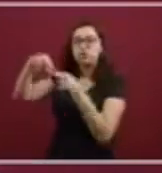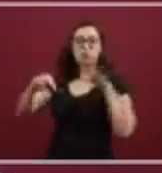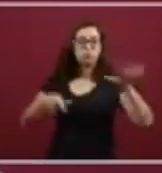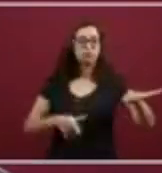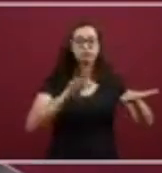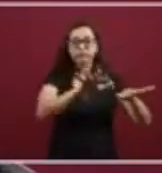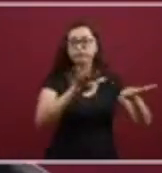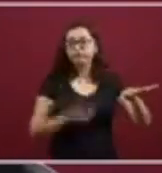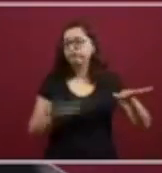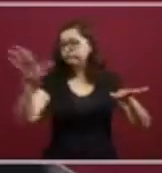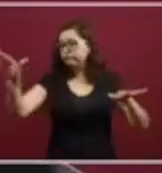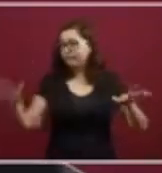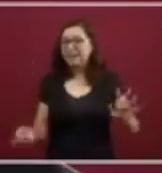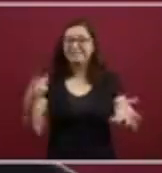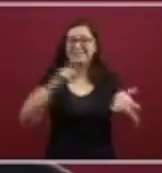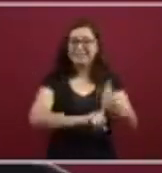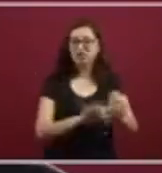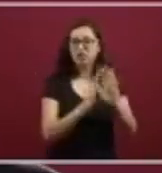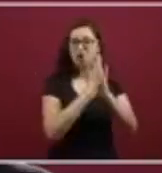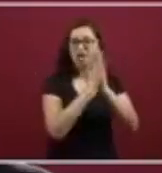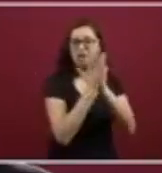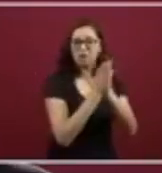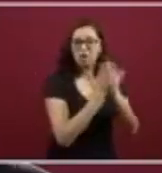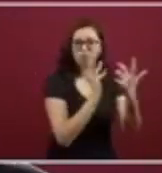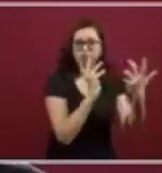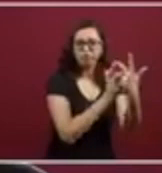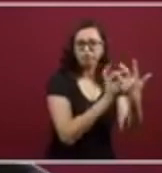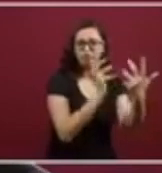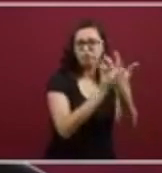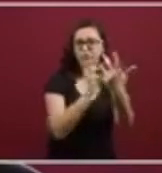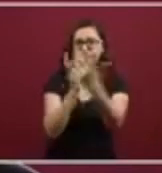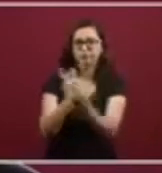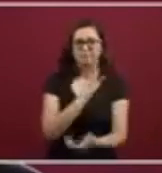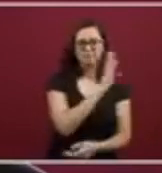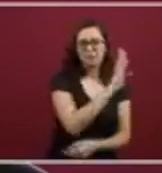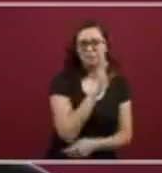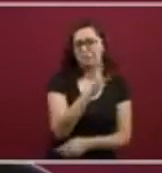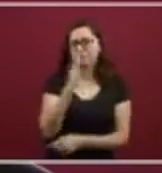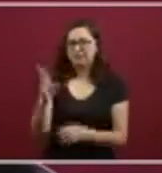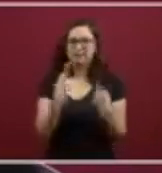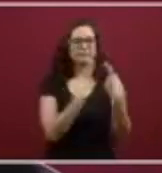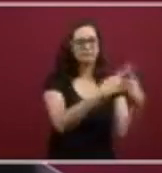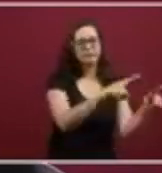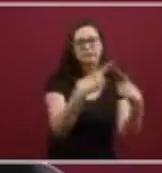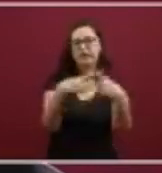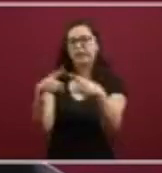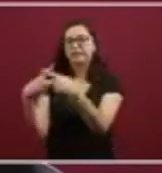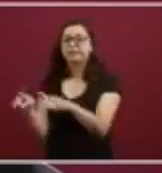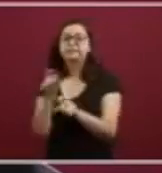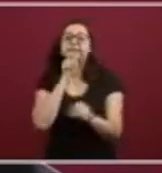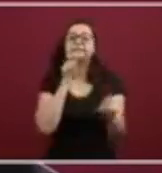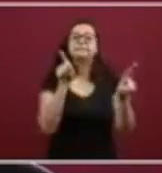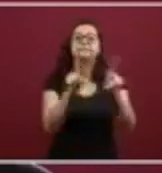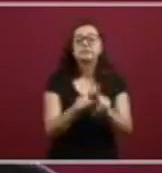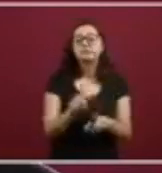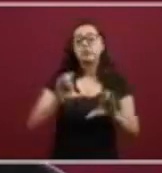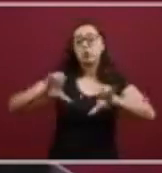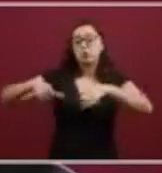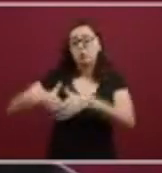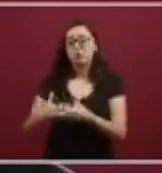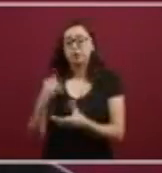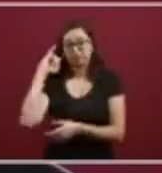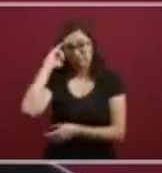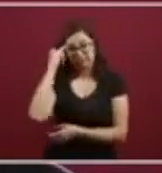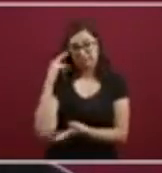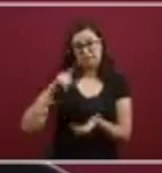a significar que los propios pueblos indígenas van a poder incluir en